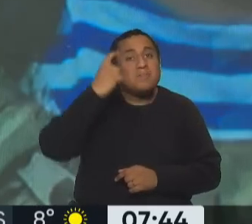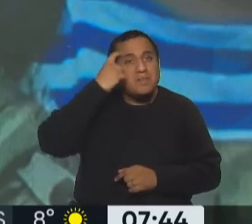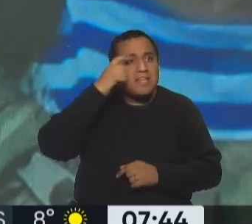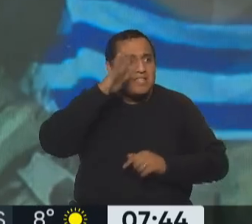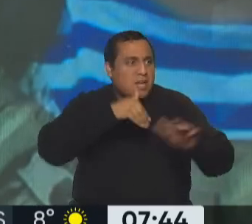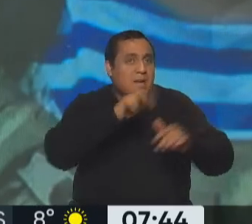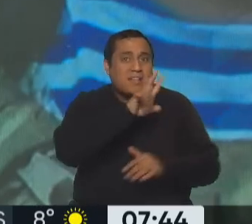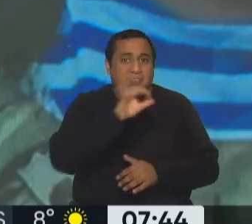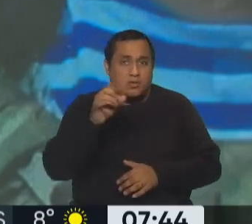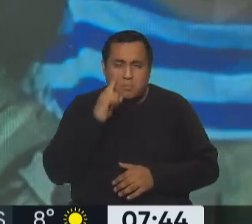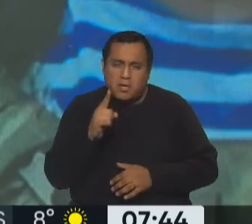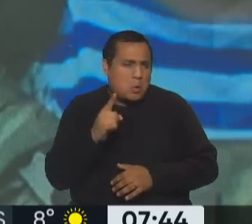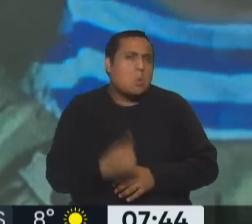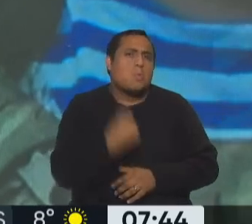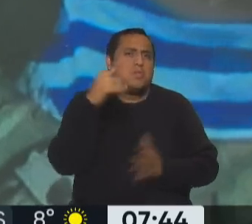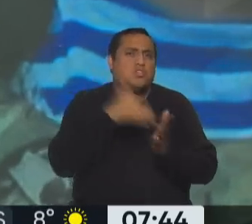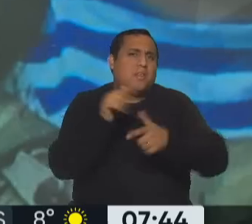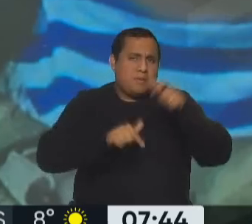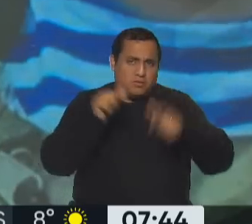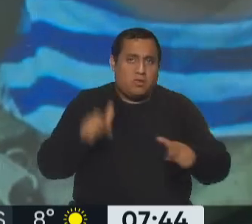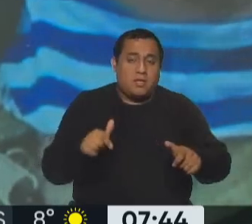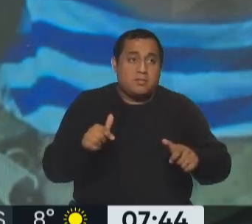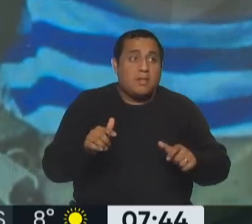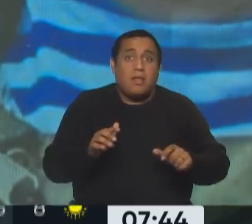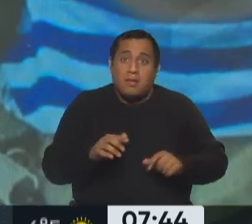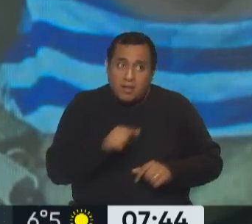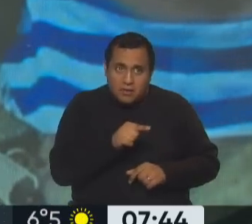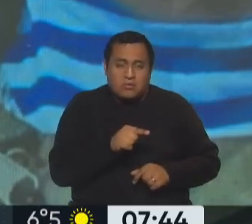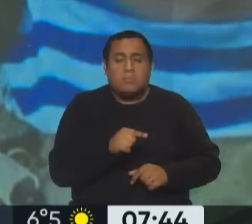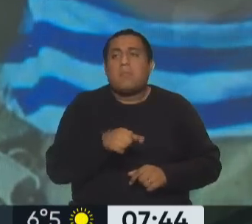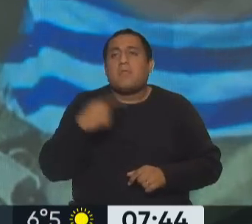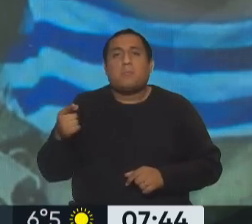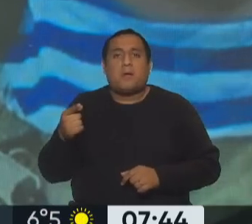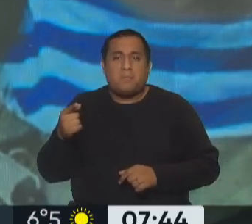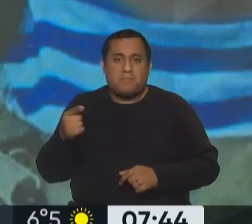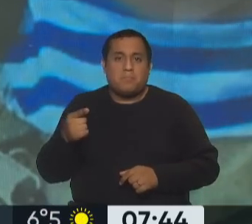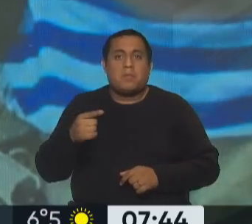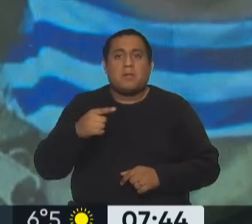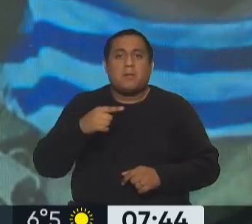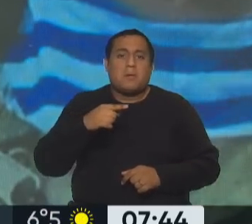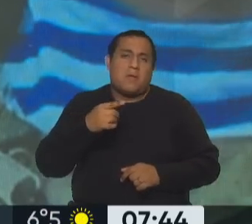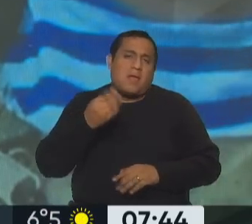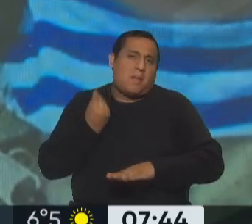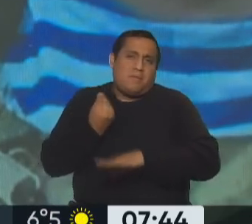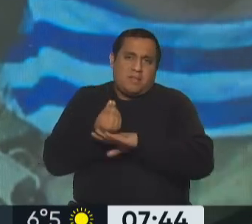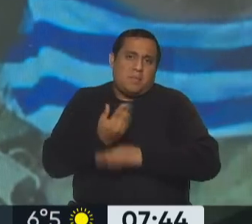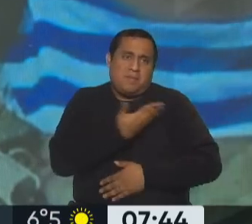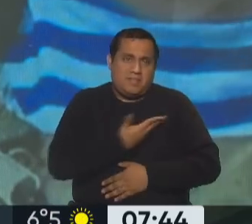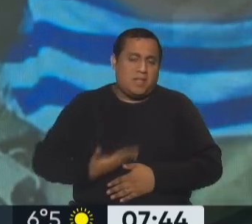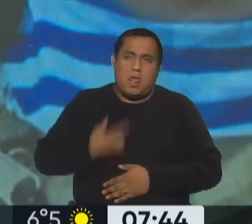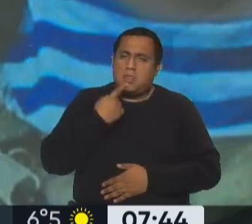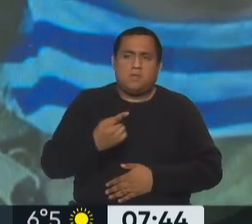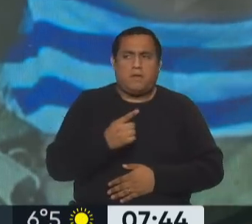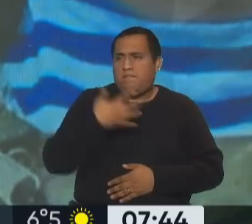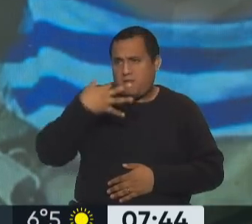300.000, sino a 1 millón de personas. Bueno, esto terminó siendo desmentido por Dmitry Peskov, el vocero presidencial, y la